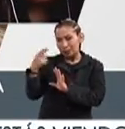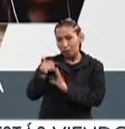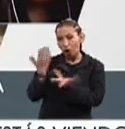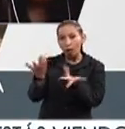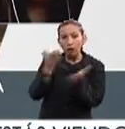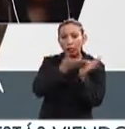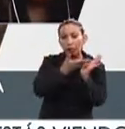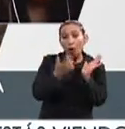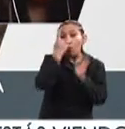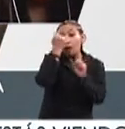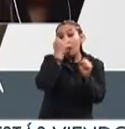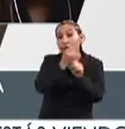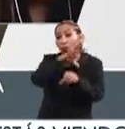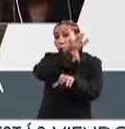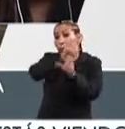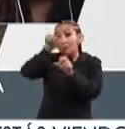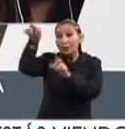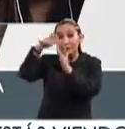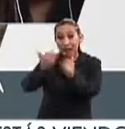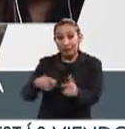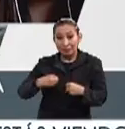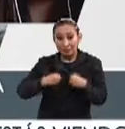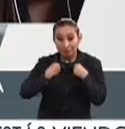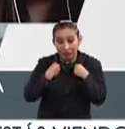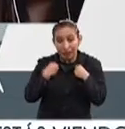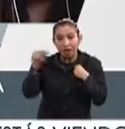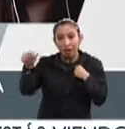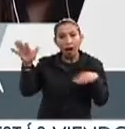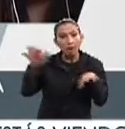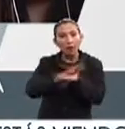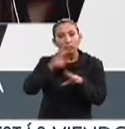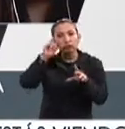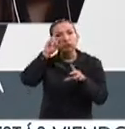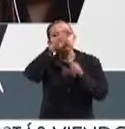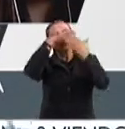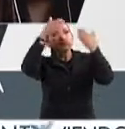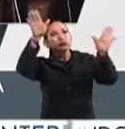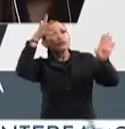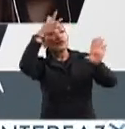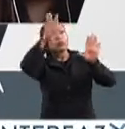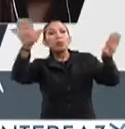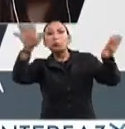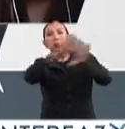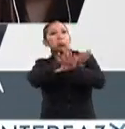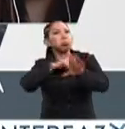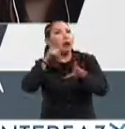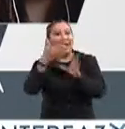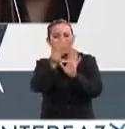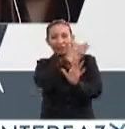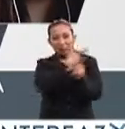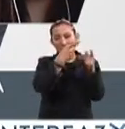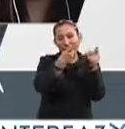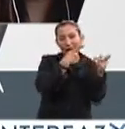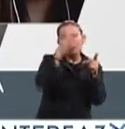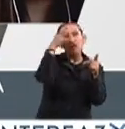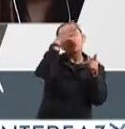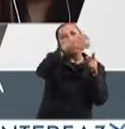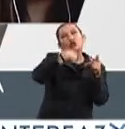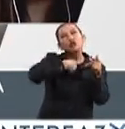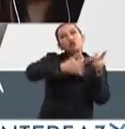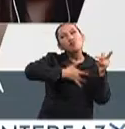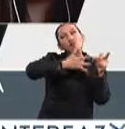haber pasado 1 año completo allá en Francia, pues cambió tu perspectiva del futuro, de lo que tenías planeado